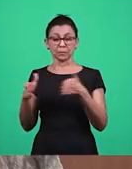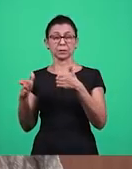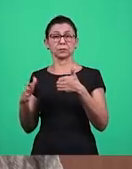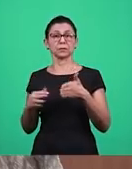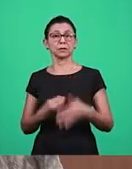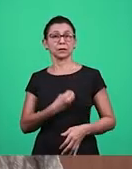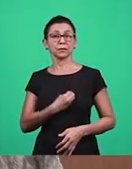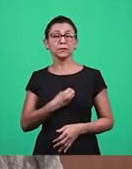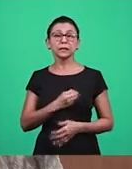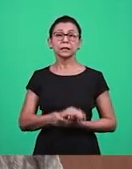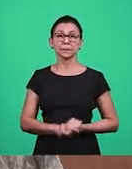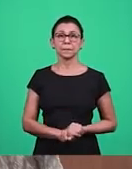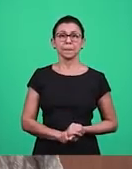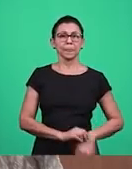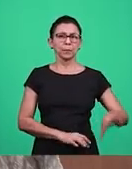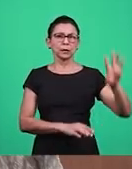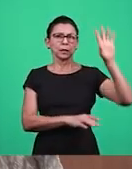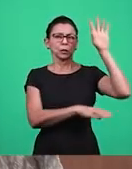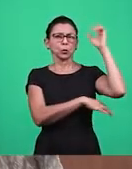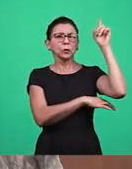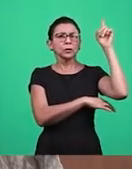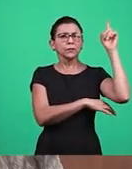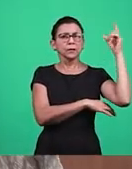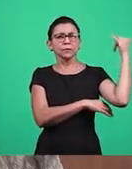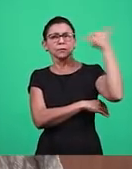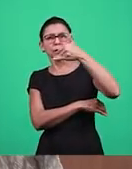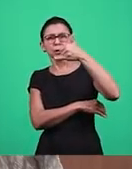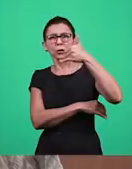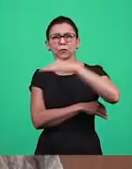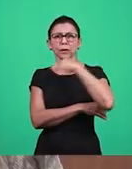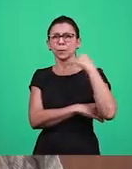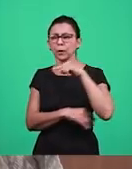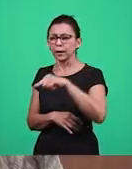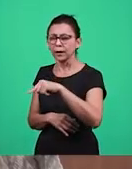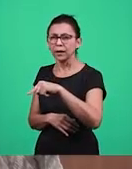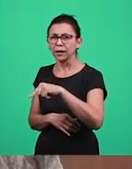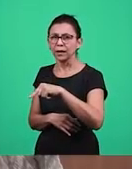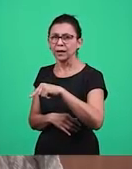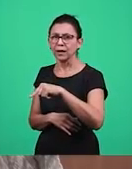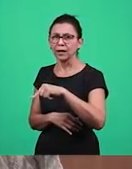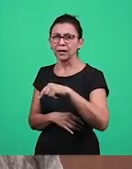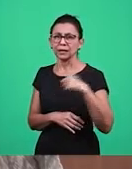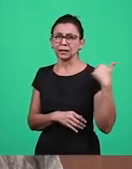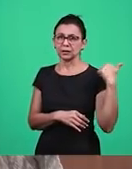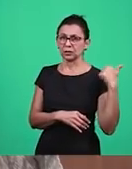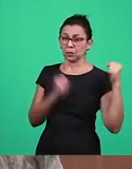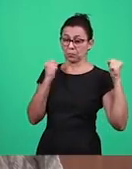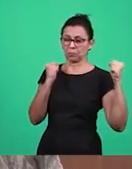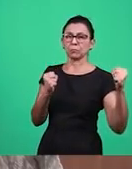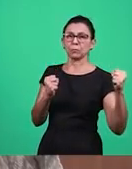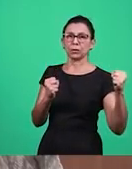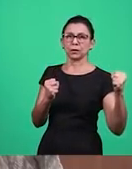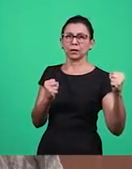Y cuando David dio aquella sentencia de muerte, él sabía del poder que estaba en sus manos de ejecutar la